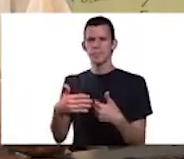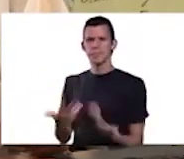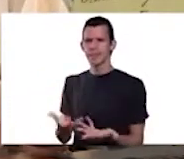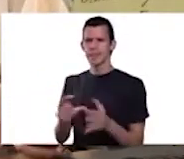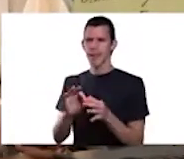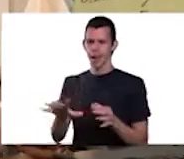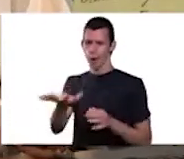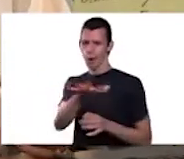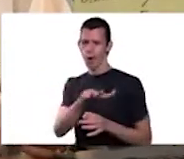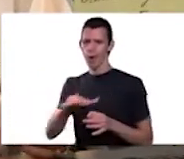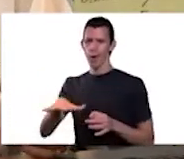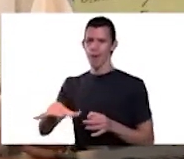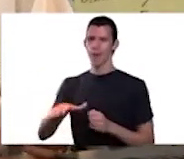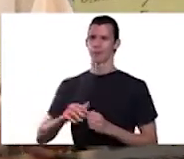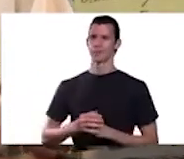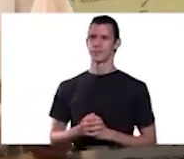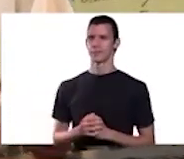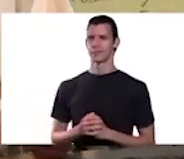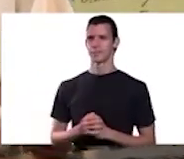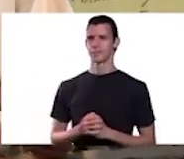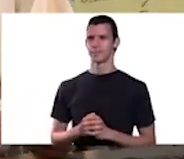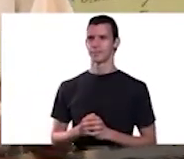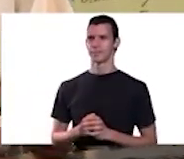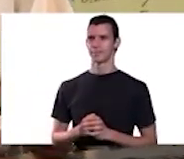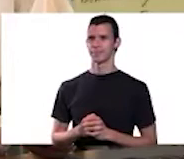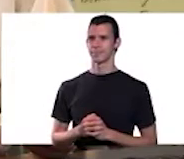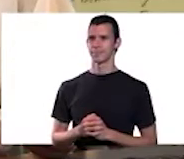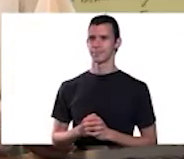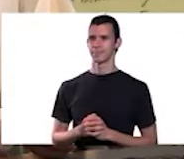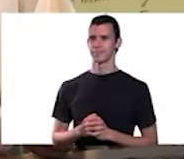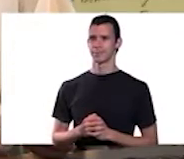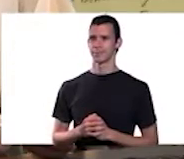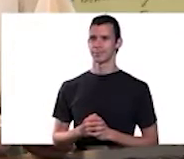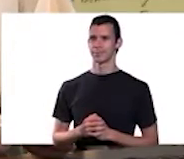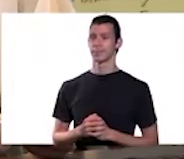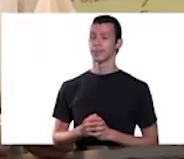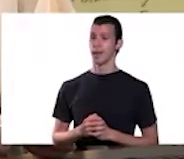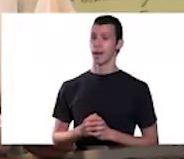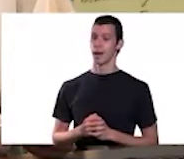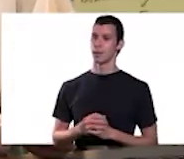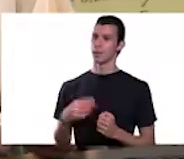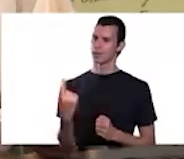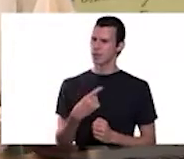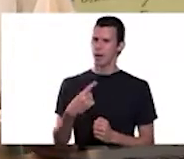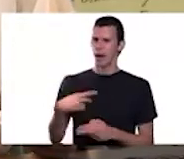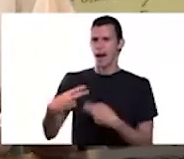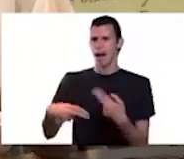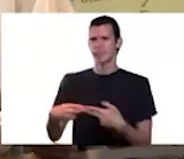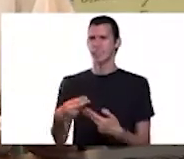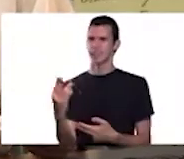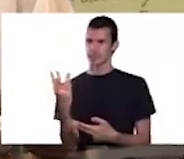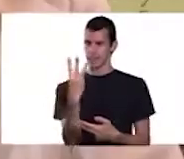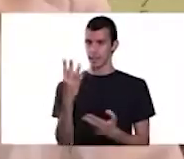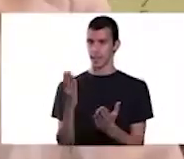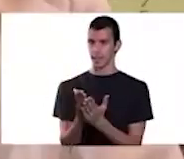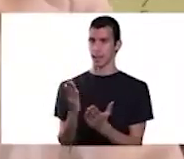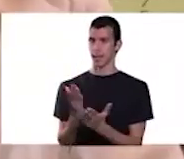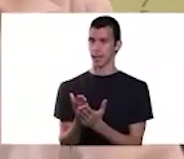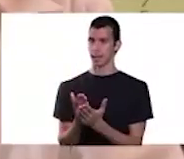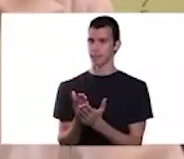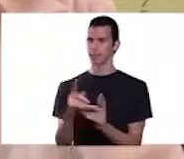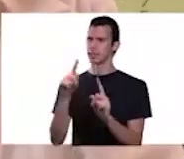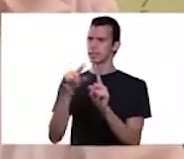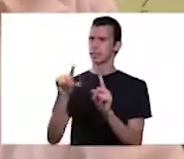la geografía. En este sentido, vamos a tener tres encuentros donde